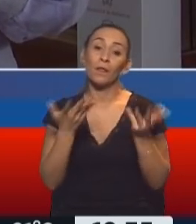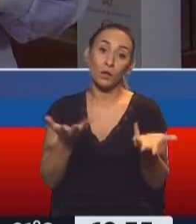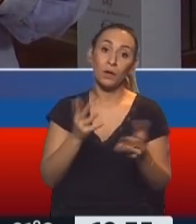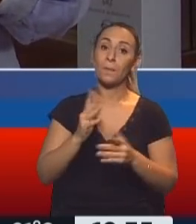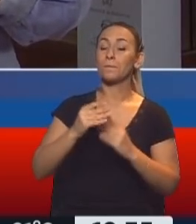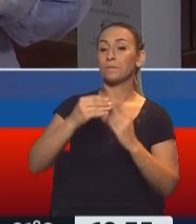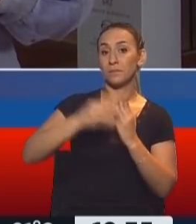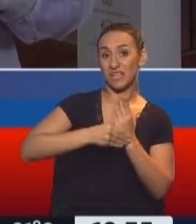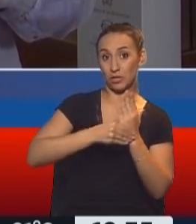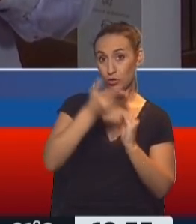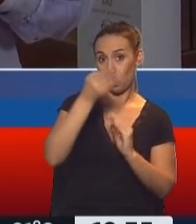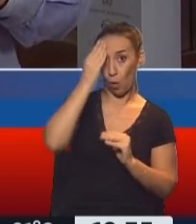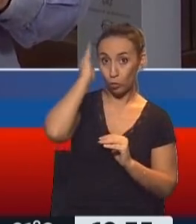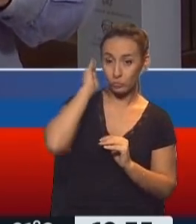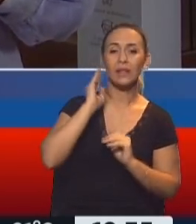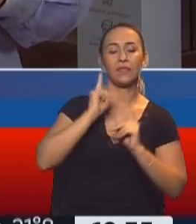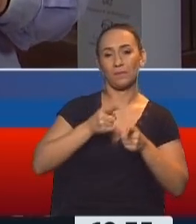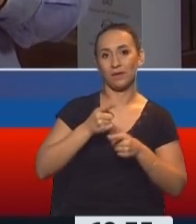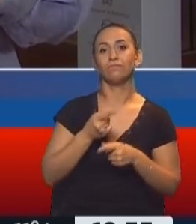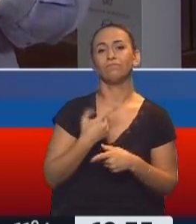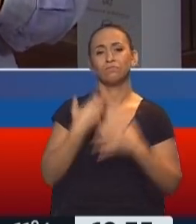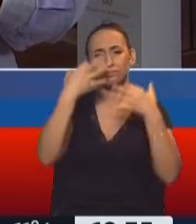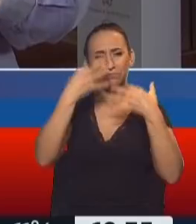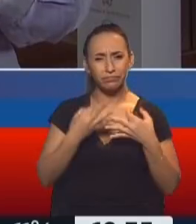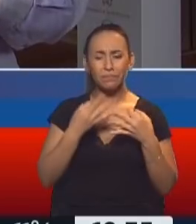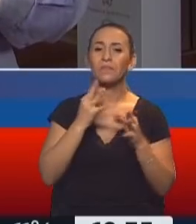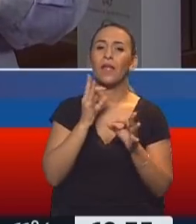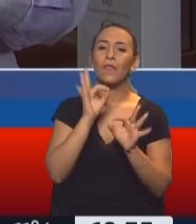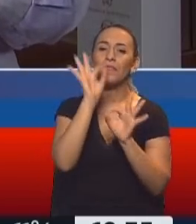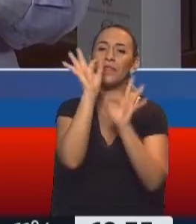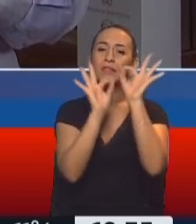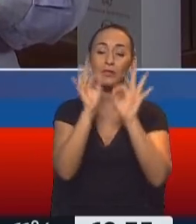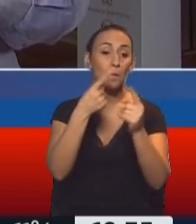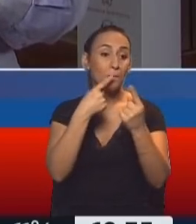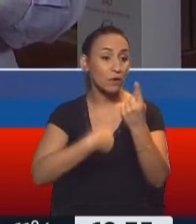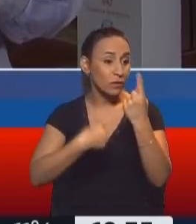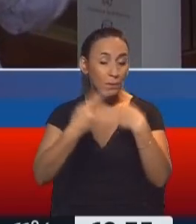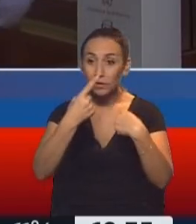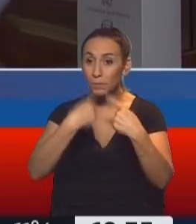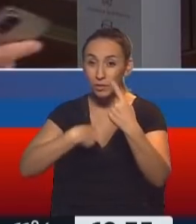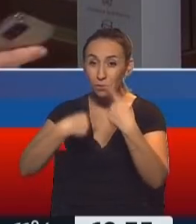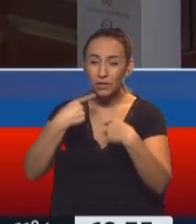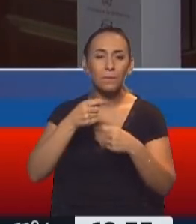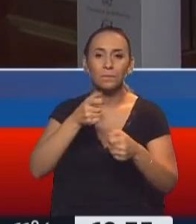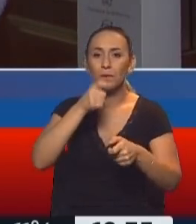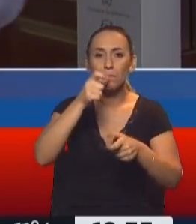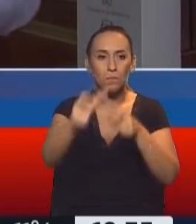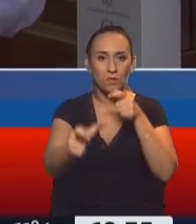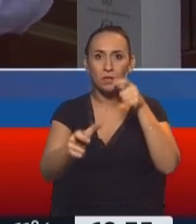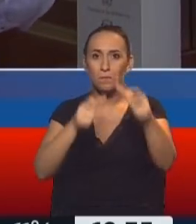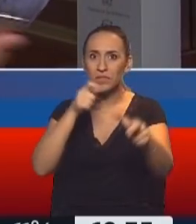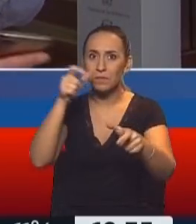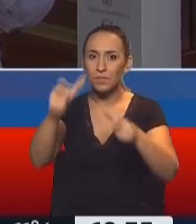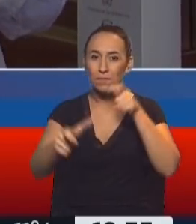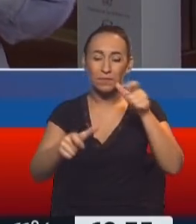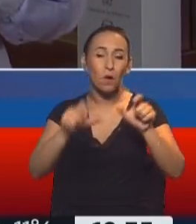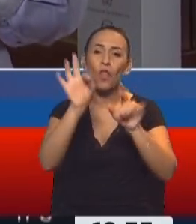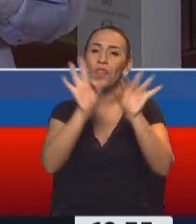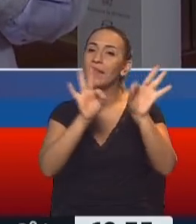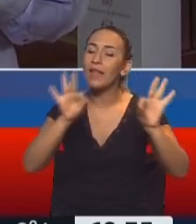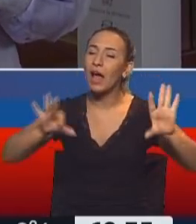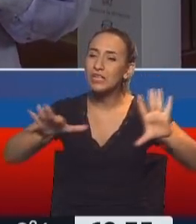otros 50 minutos para contestar con lujo de detalles cada una de esas preguntas. Ahora comienza la segunda, o ya